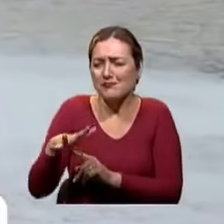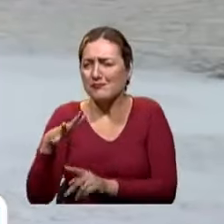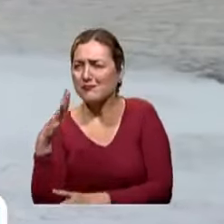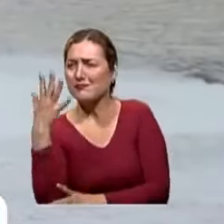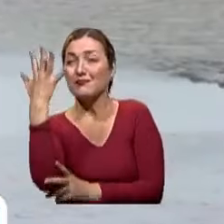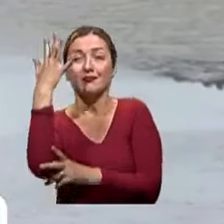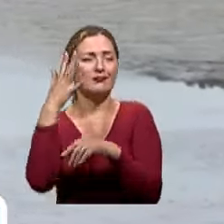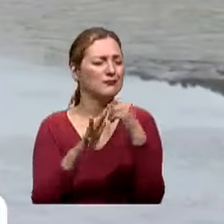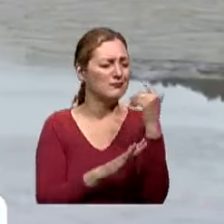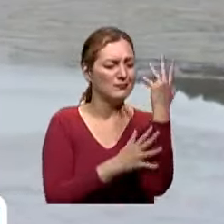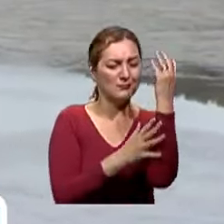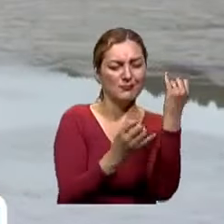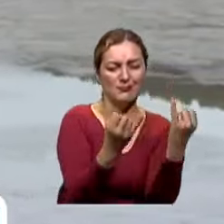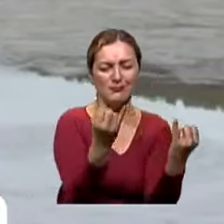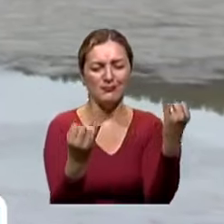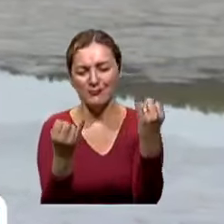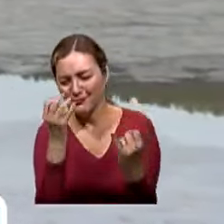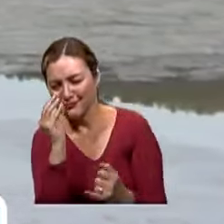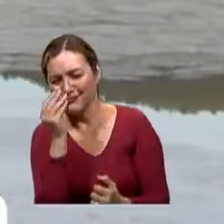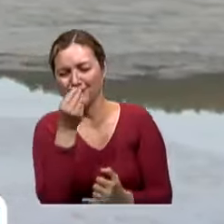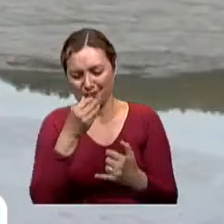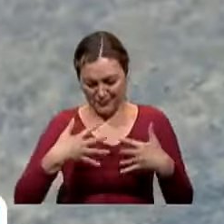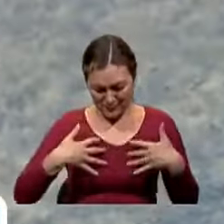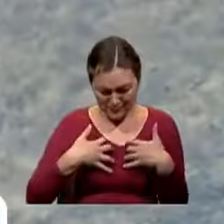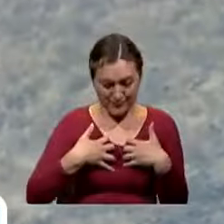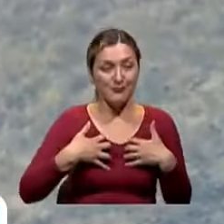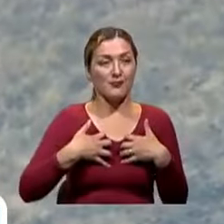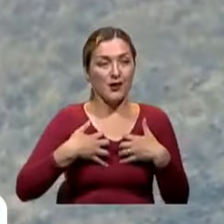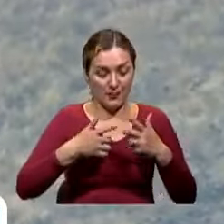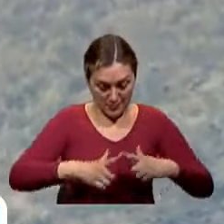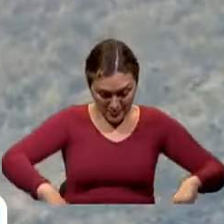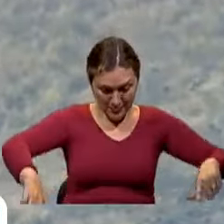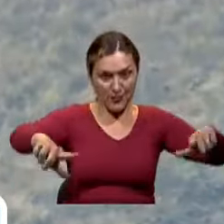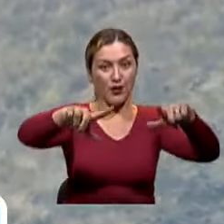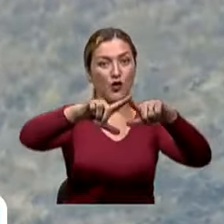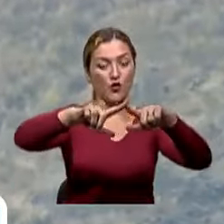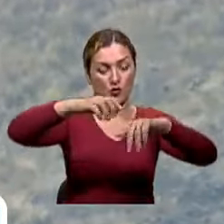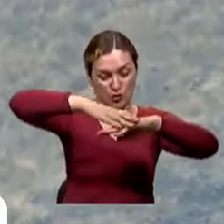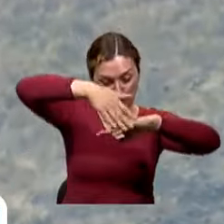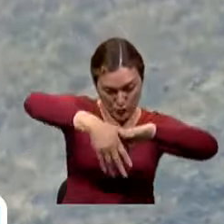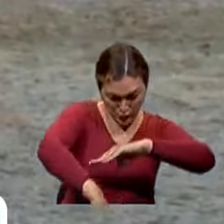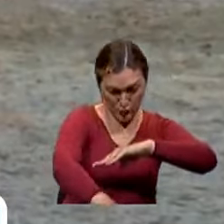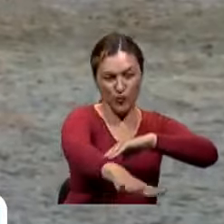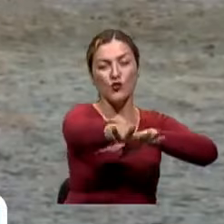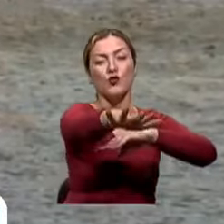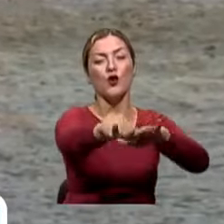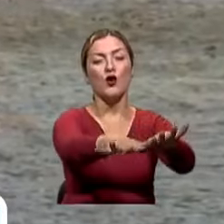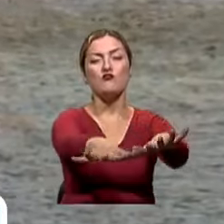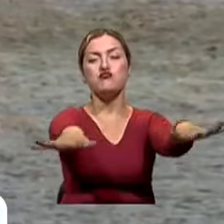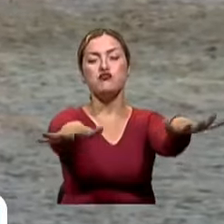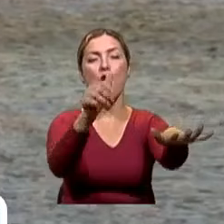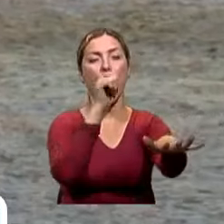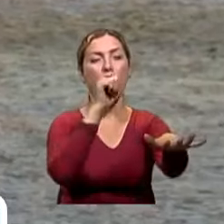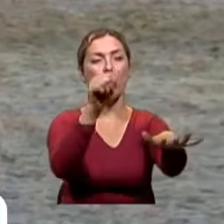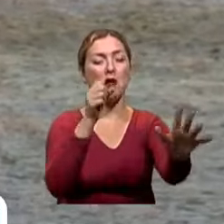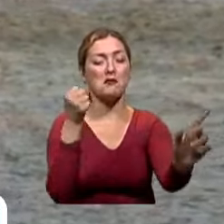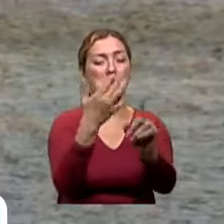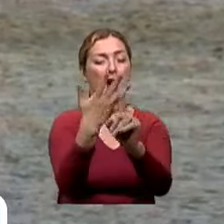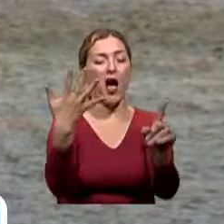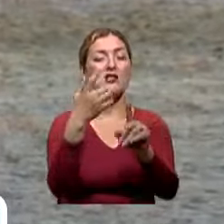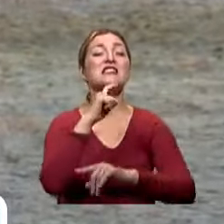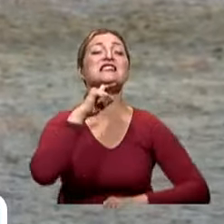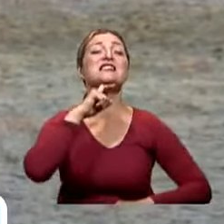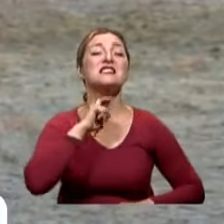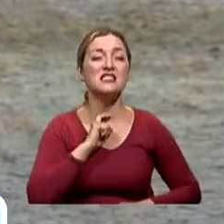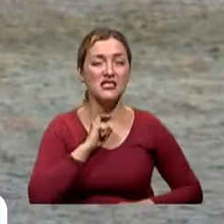que evidenciamos que la laguna Patococha, la cual alimenta las vertientes para luego dar agua a las ciudades, también sufre los efectos de la